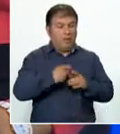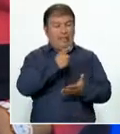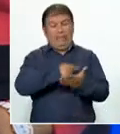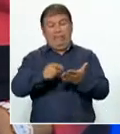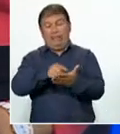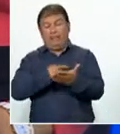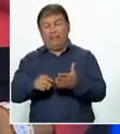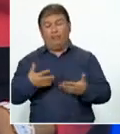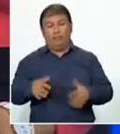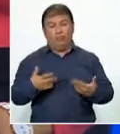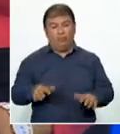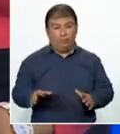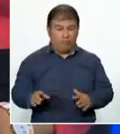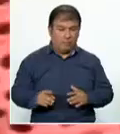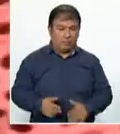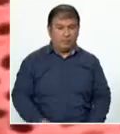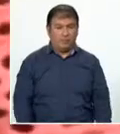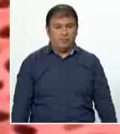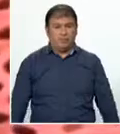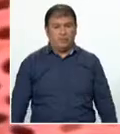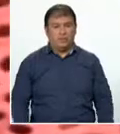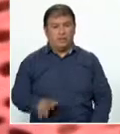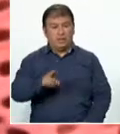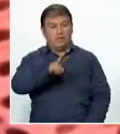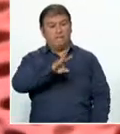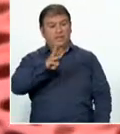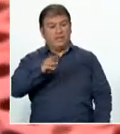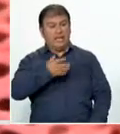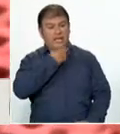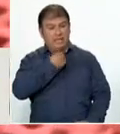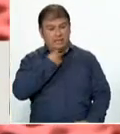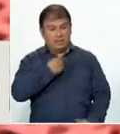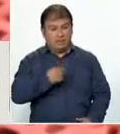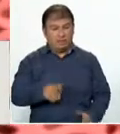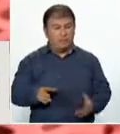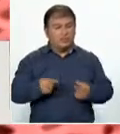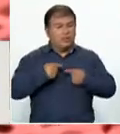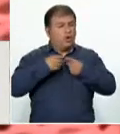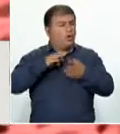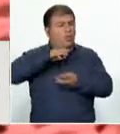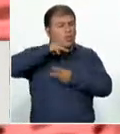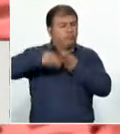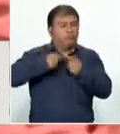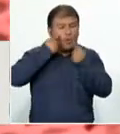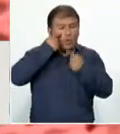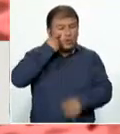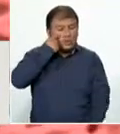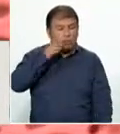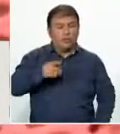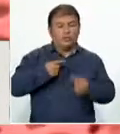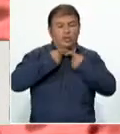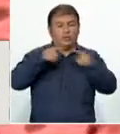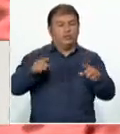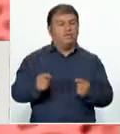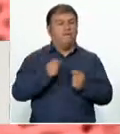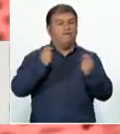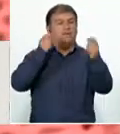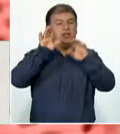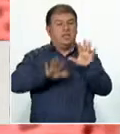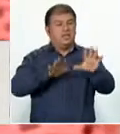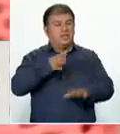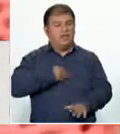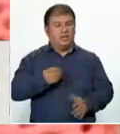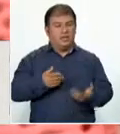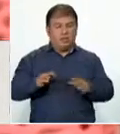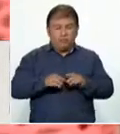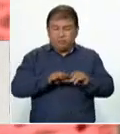no tardaron en llegar. Este 26 de diciembre. Se hizo mundialmente famosa luego de que el anuncio de su fiesta de 15 años